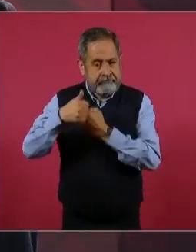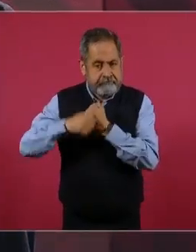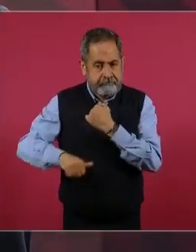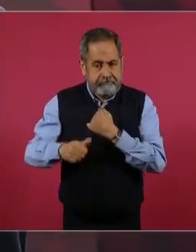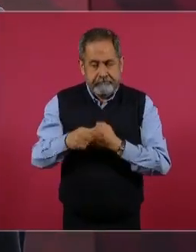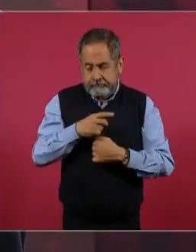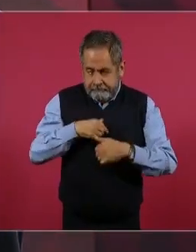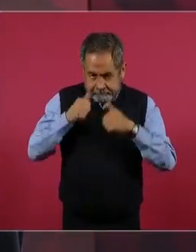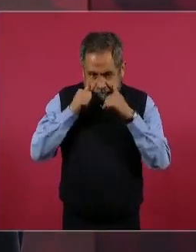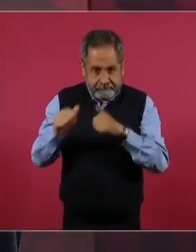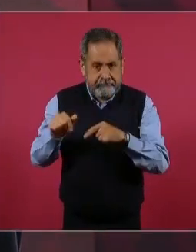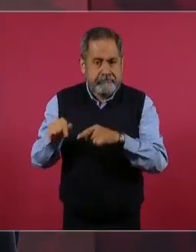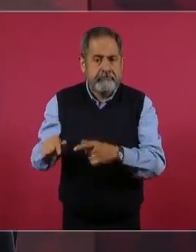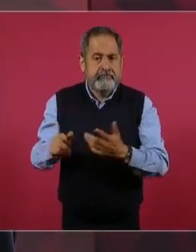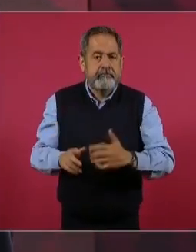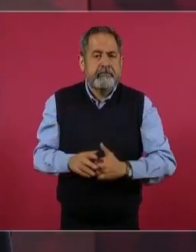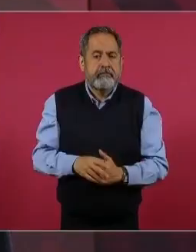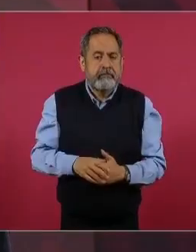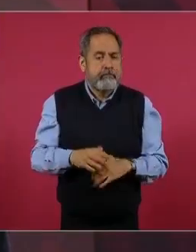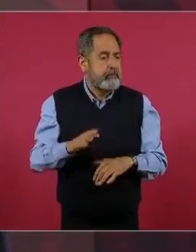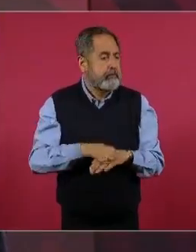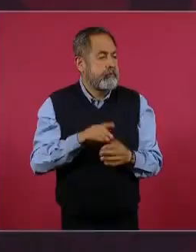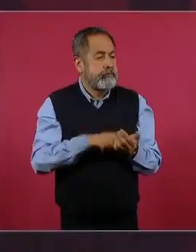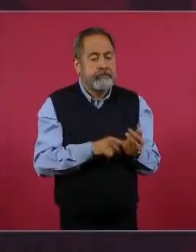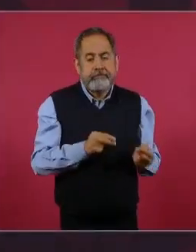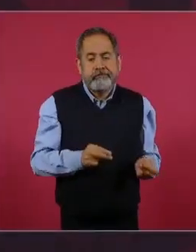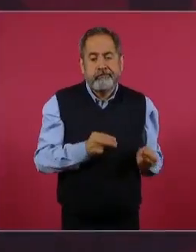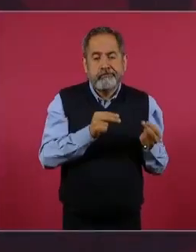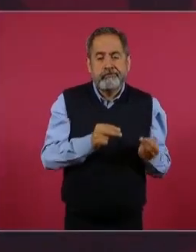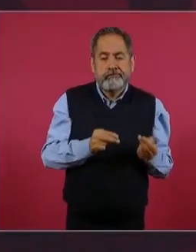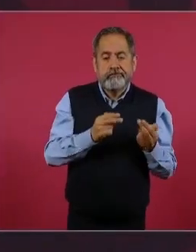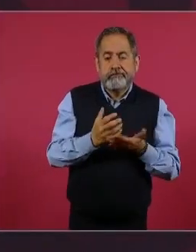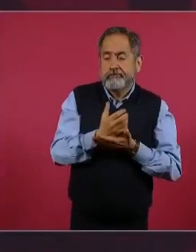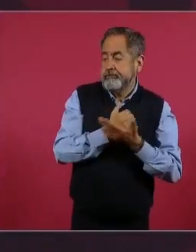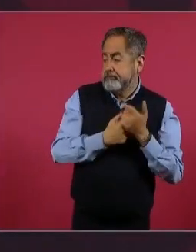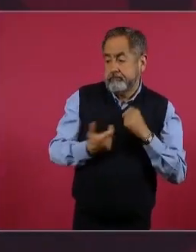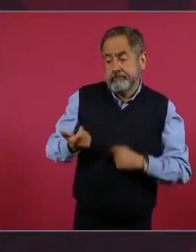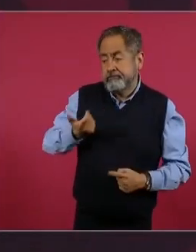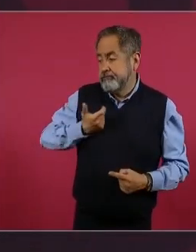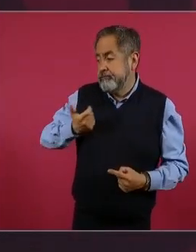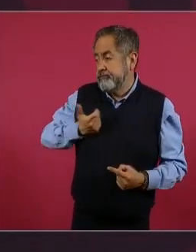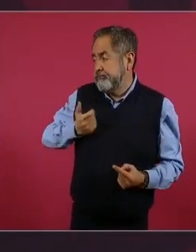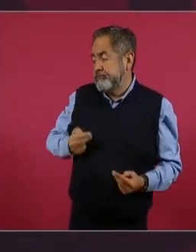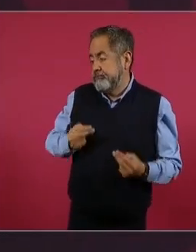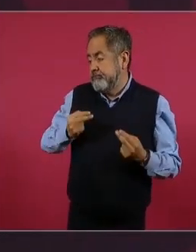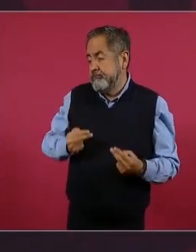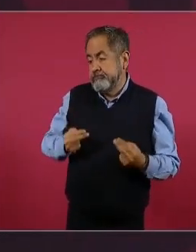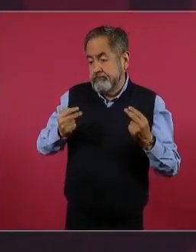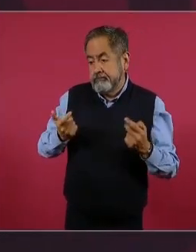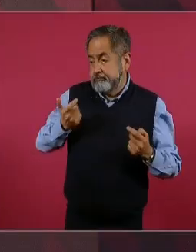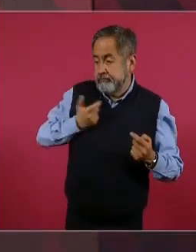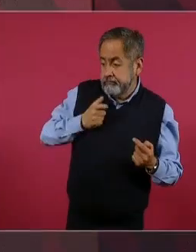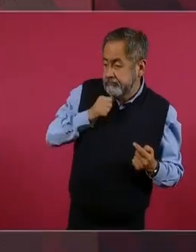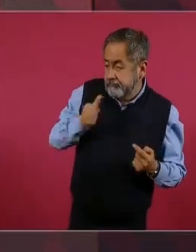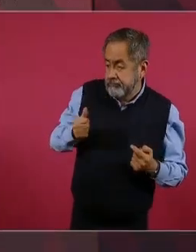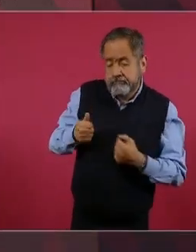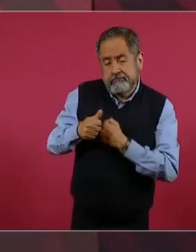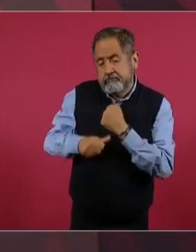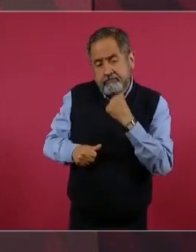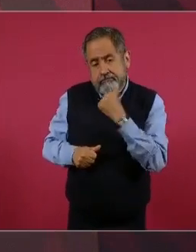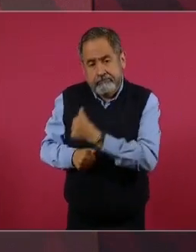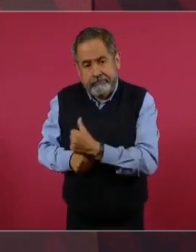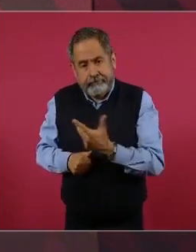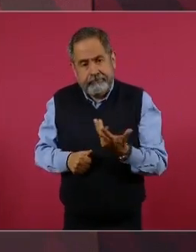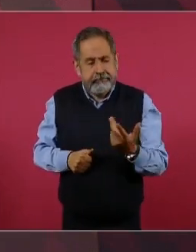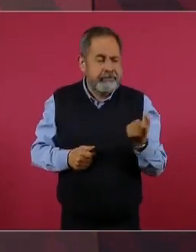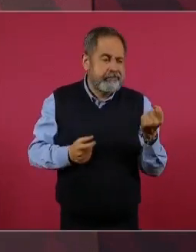porque se mercantilizó, ¿sí?, la medicina, se volvió negocio, no en todos los casos,